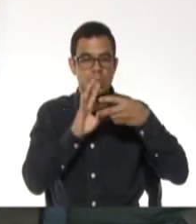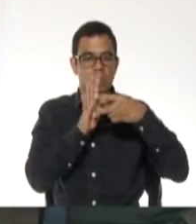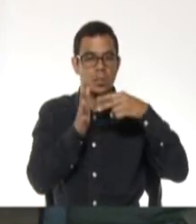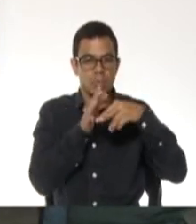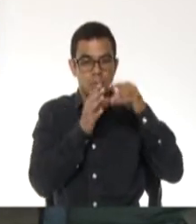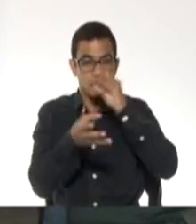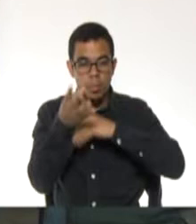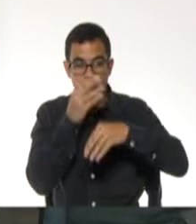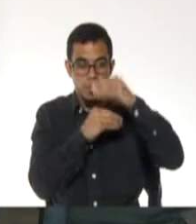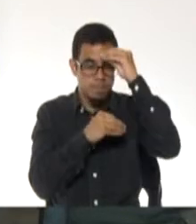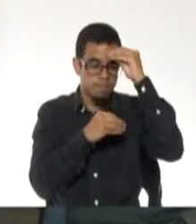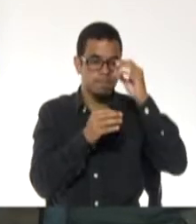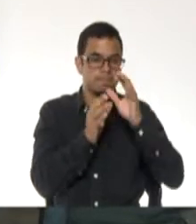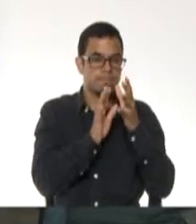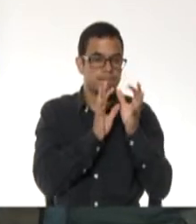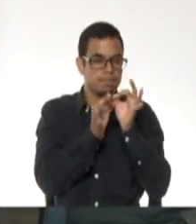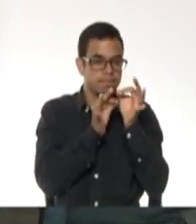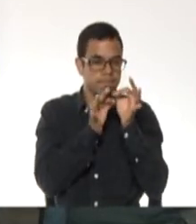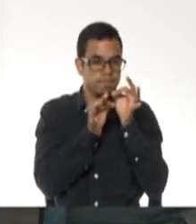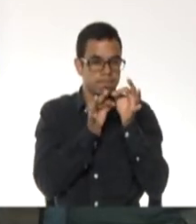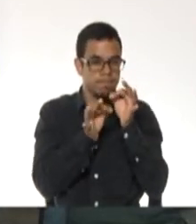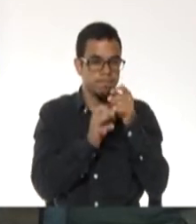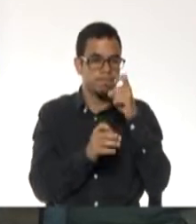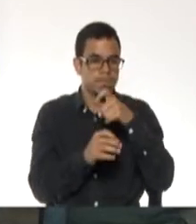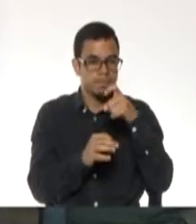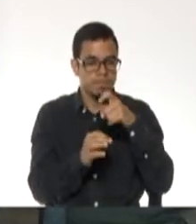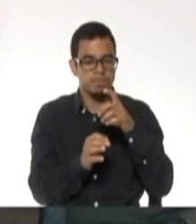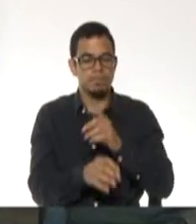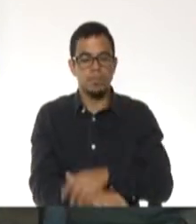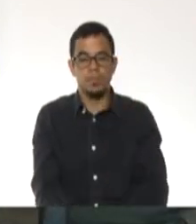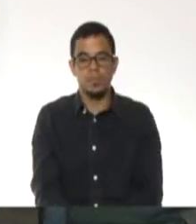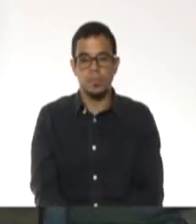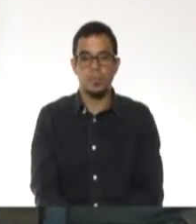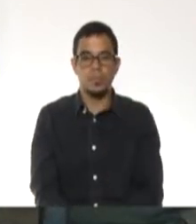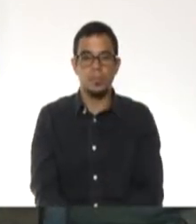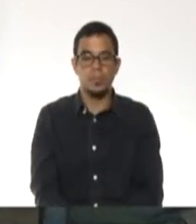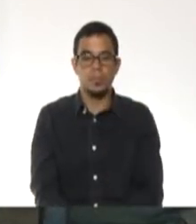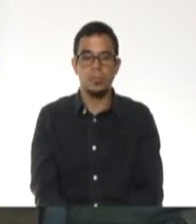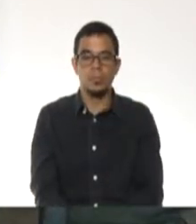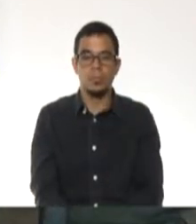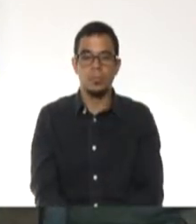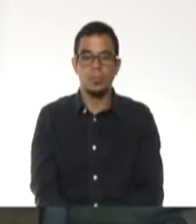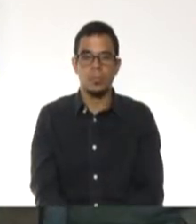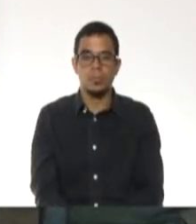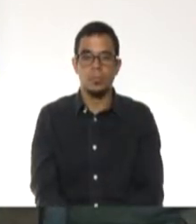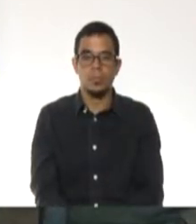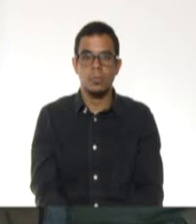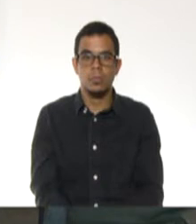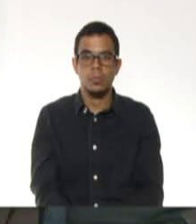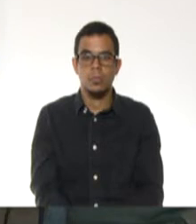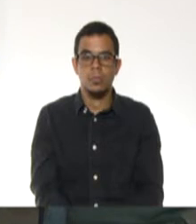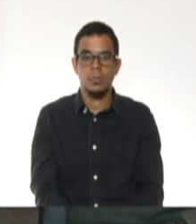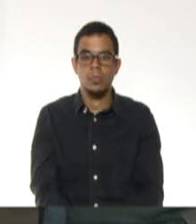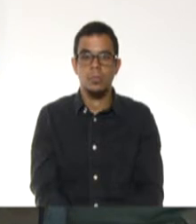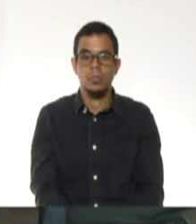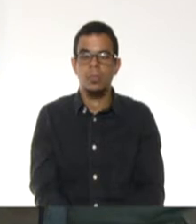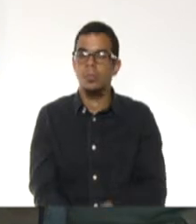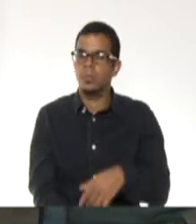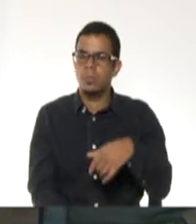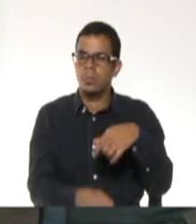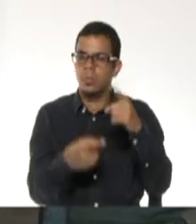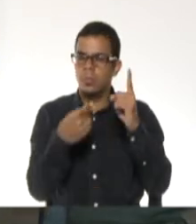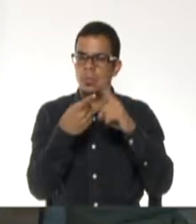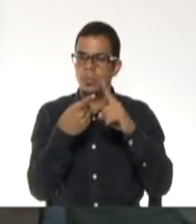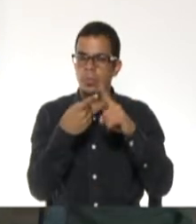el reconocimiento de las partes que componen a una plancha. En primer lugar,